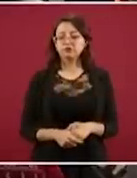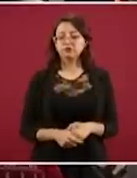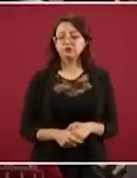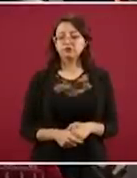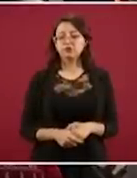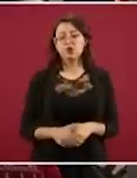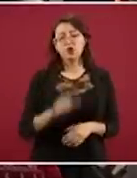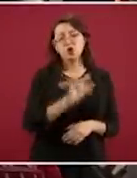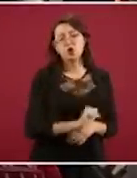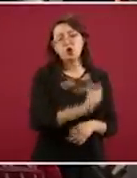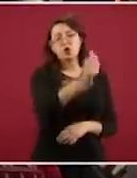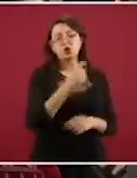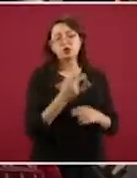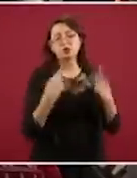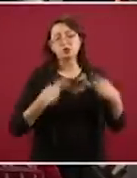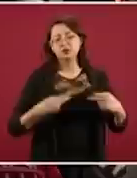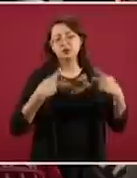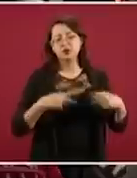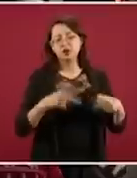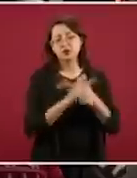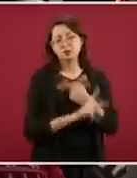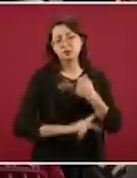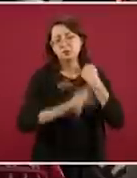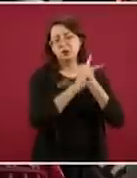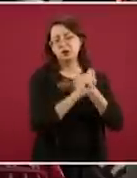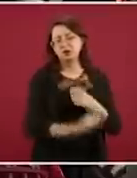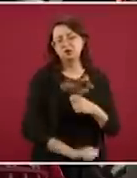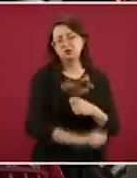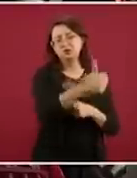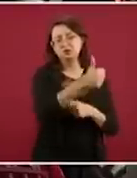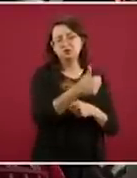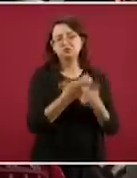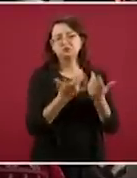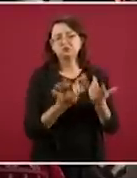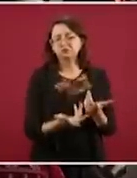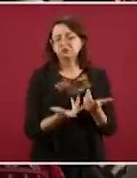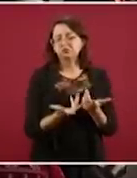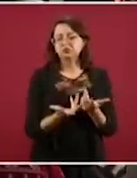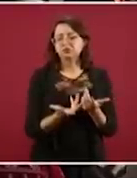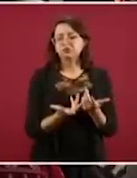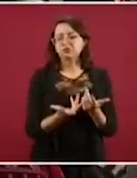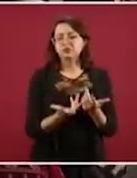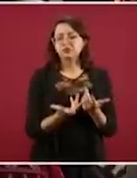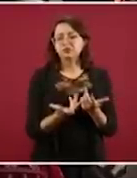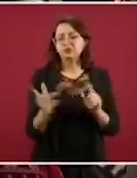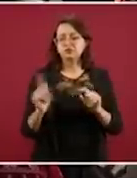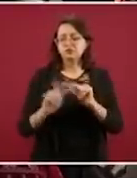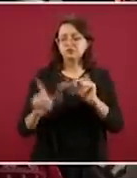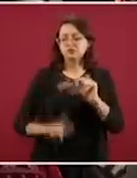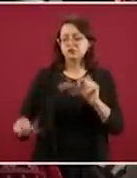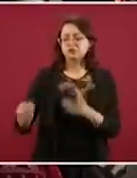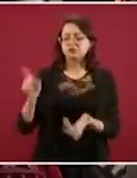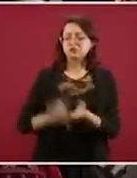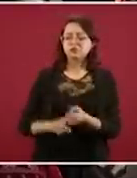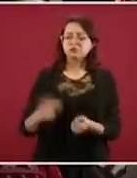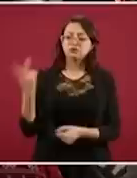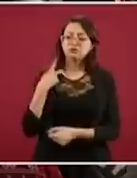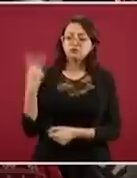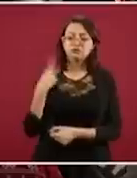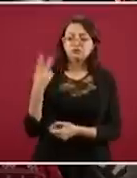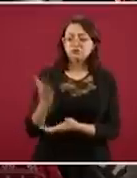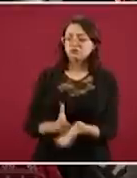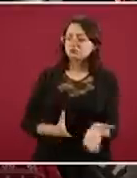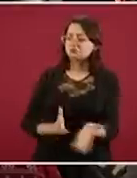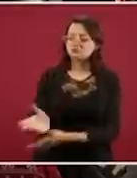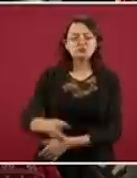Los extranjeros no podrán de ninguna manera inmiscuirse en los asuntos políticos del